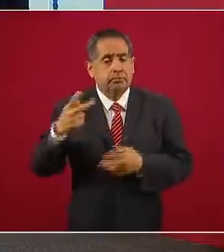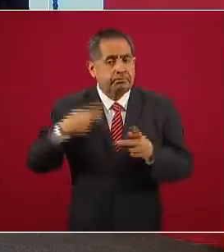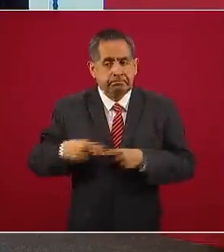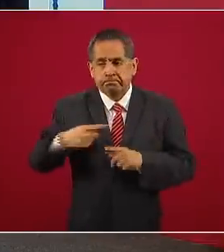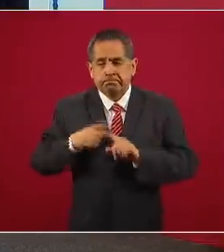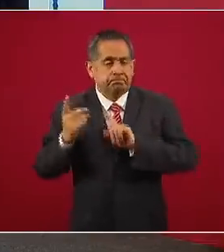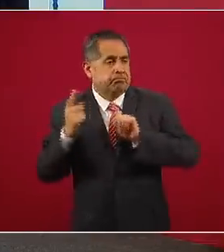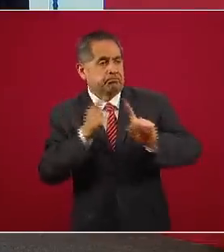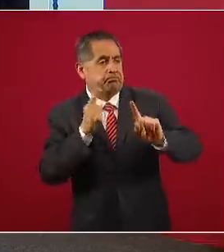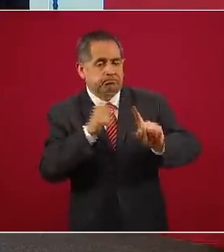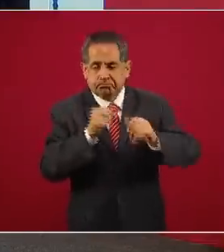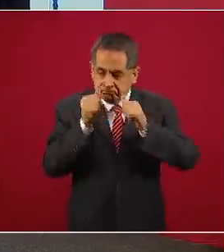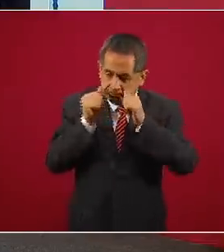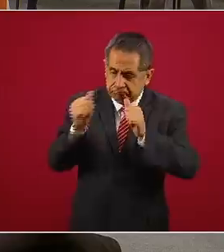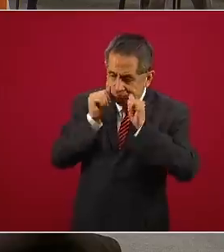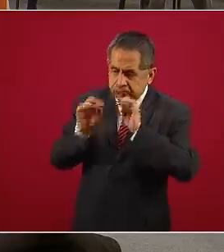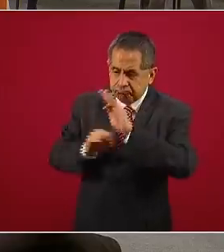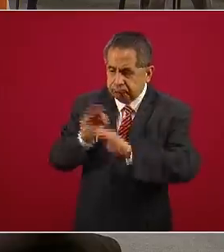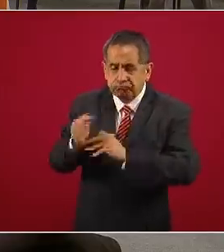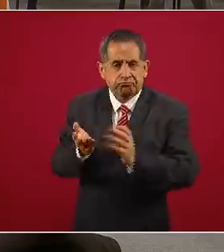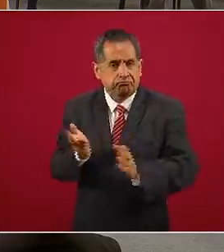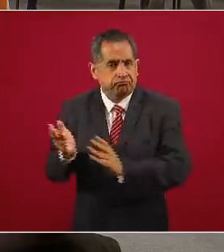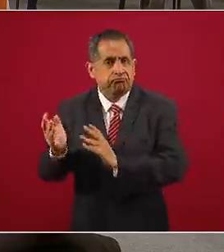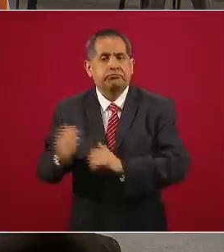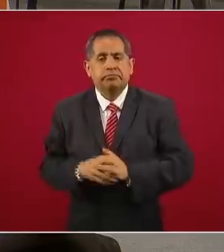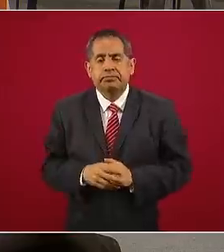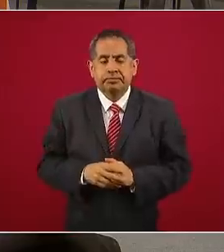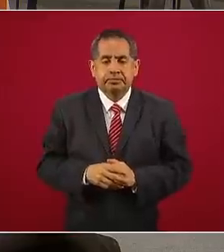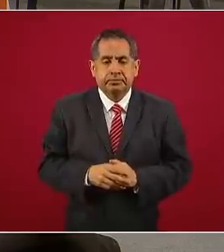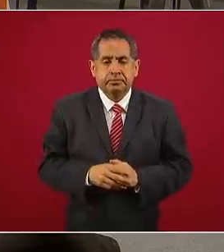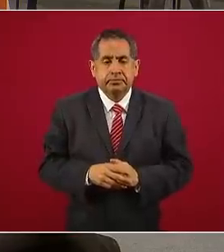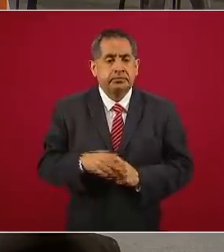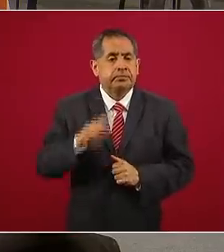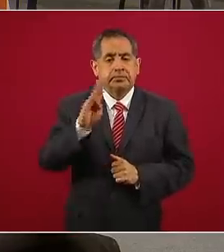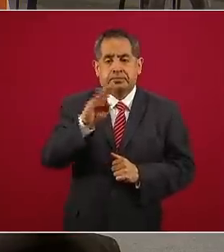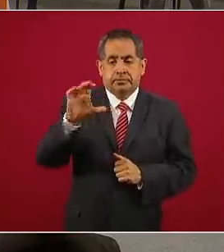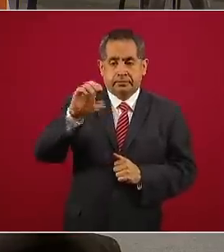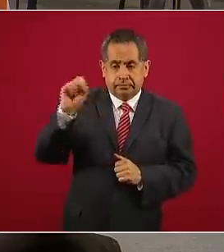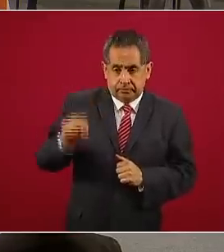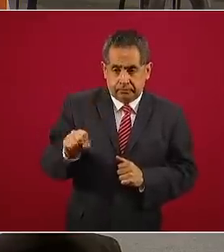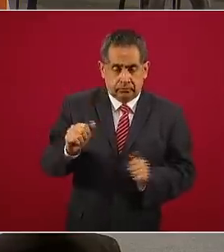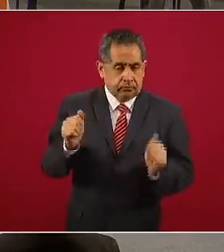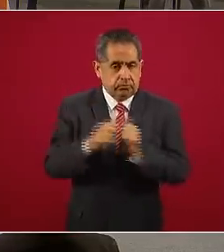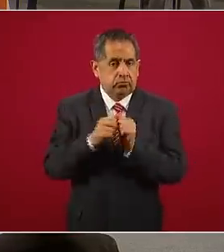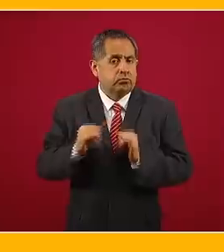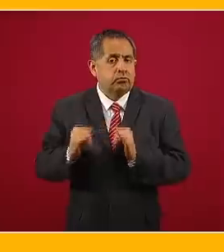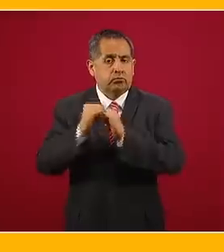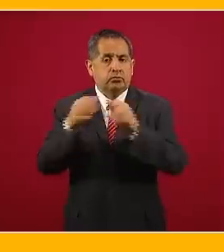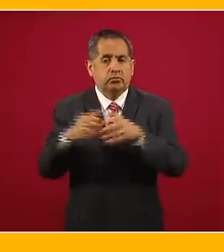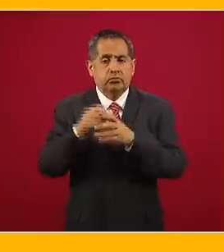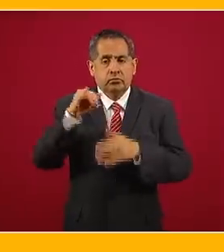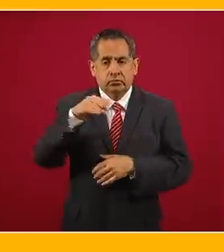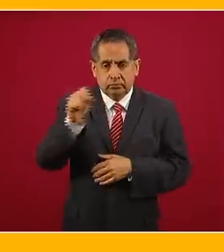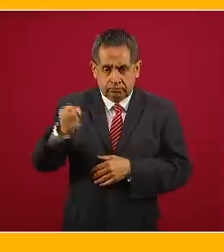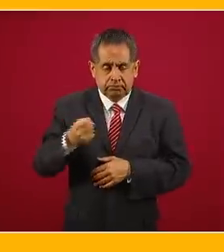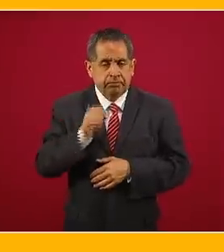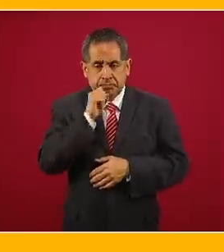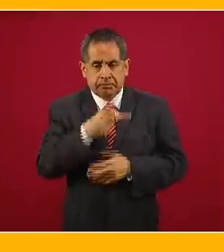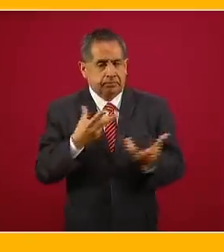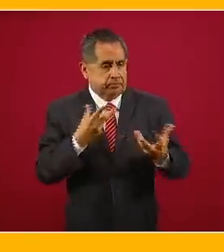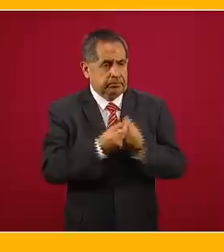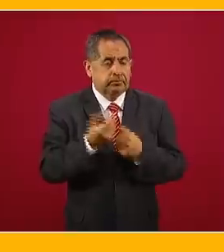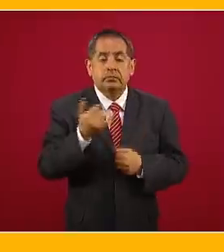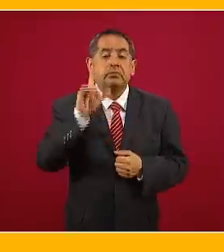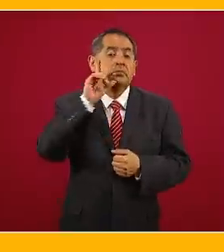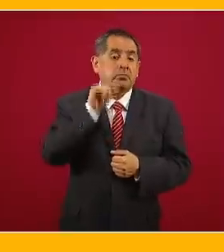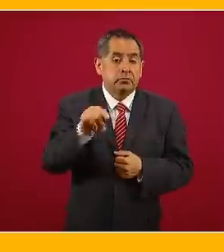han sido atendidas en el crit baja california sur de la mano del instituto mexicano del seguro social de hecho